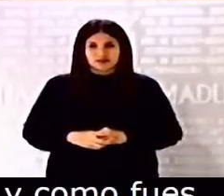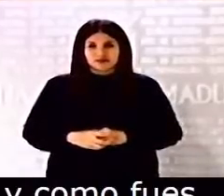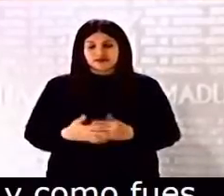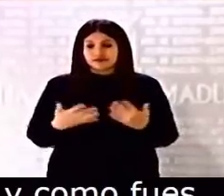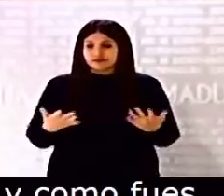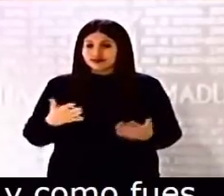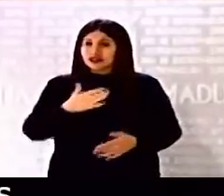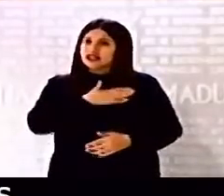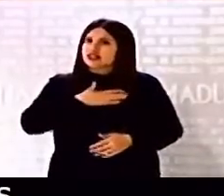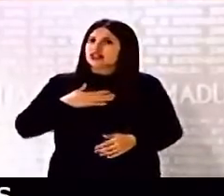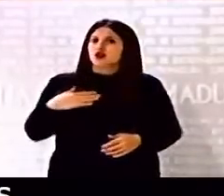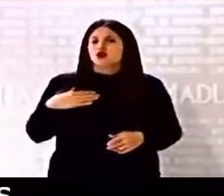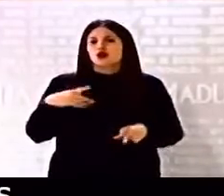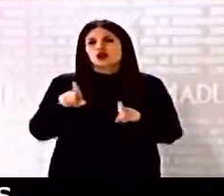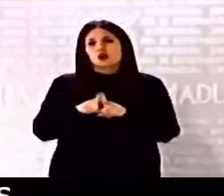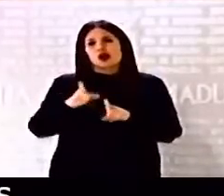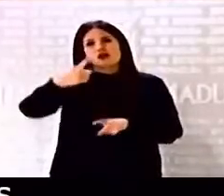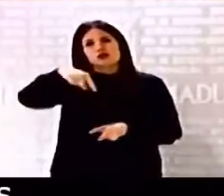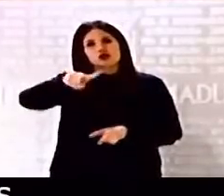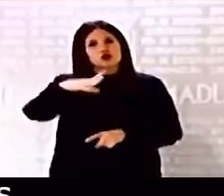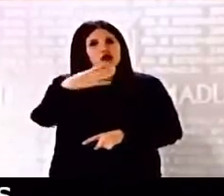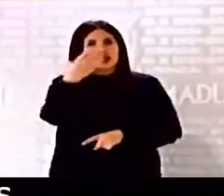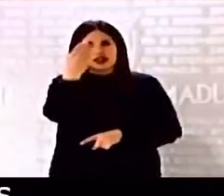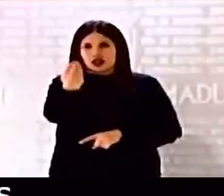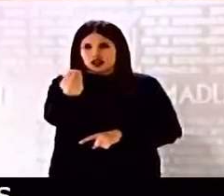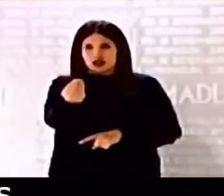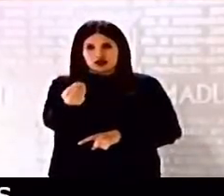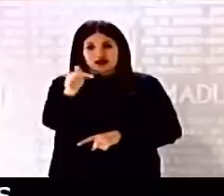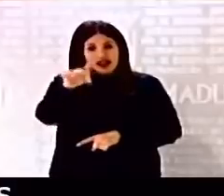Quiero que lo interpreten como se lo he dicho esta mañana.